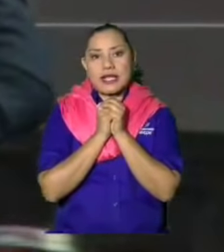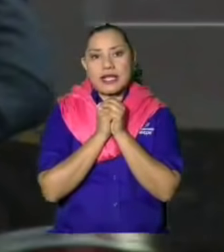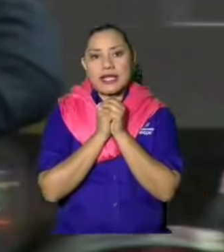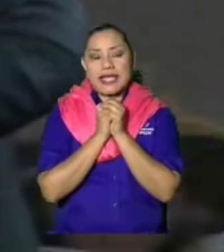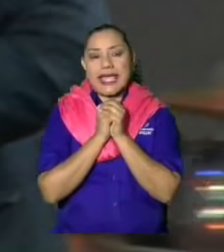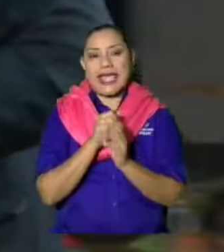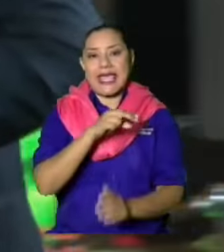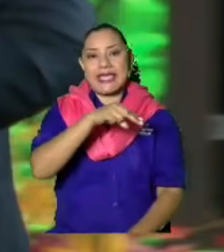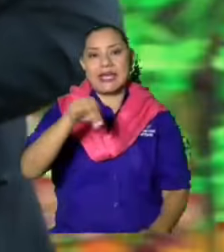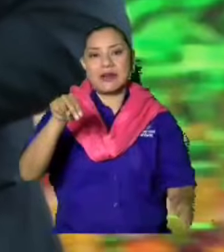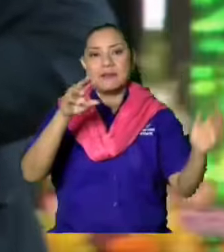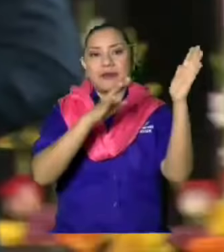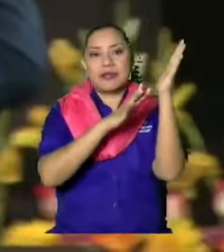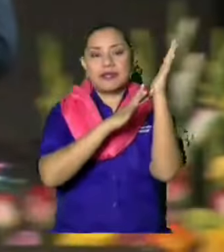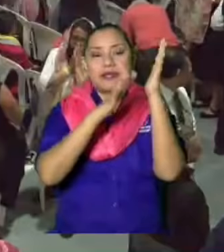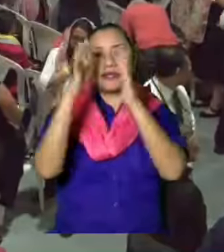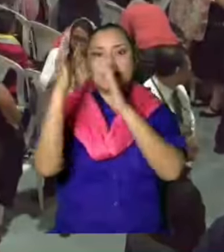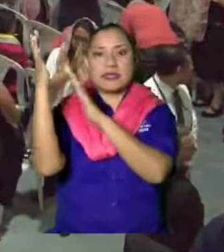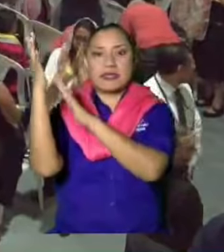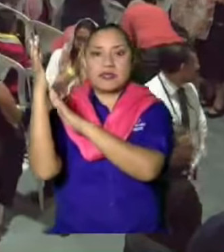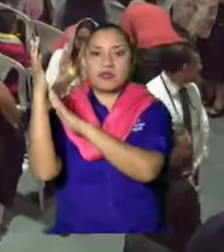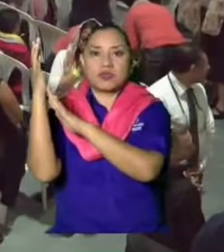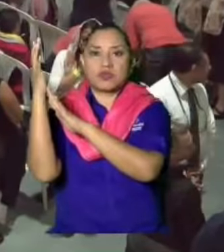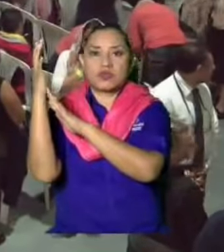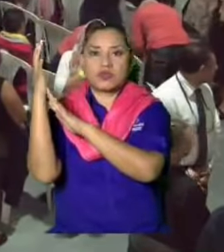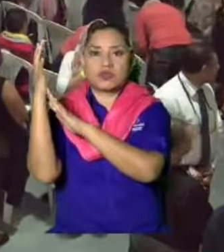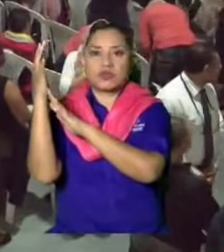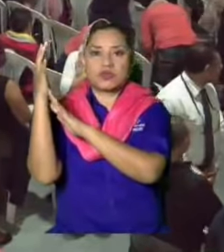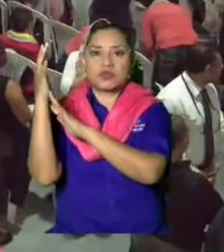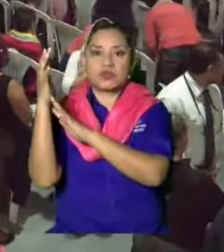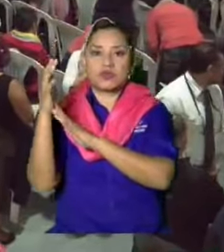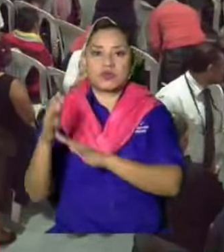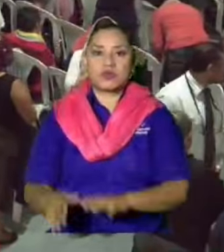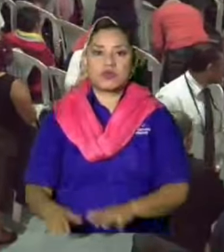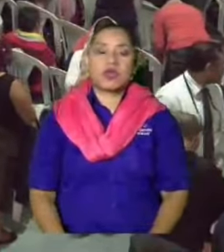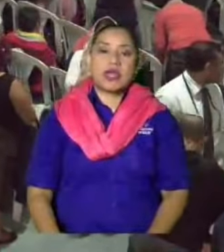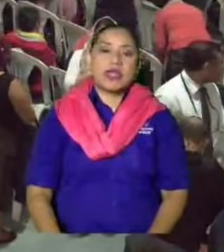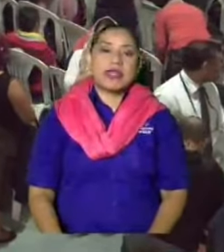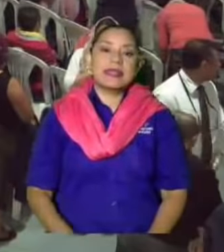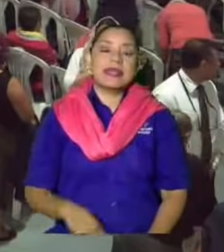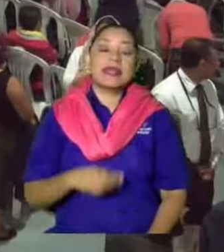hermano amado, porque ahí viene tanto sobre esta proclama del renuevo.